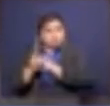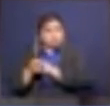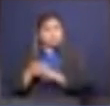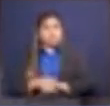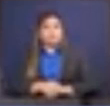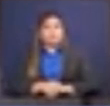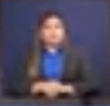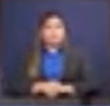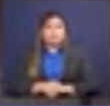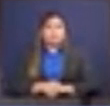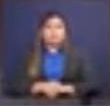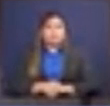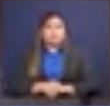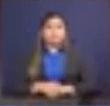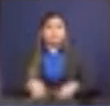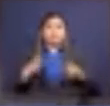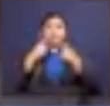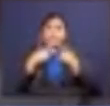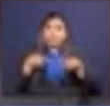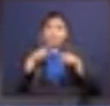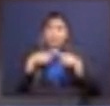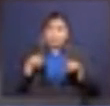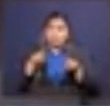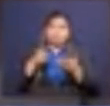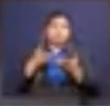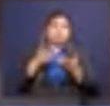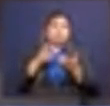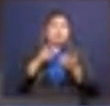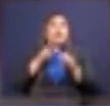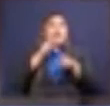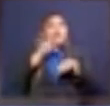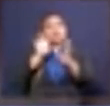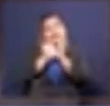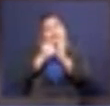modalidades, tales como cambios en los plazos,